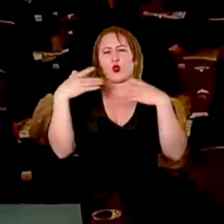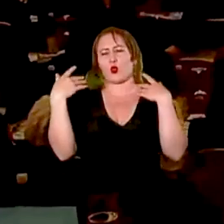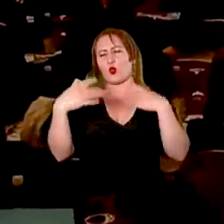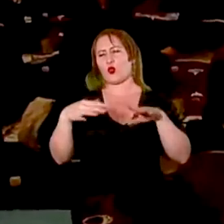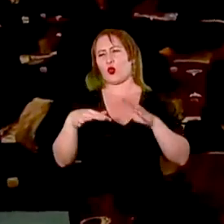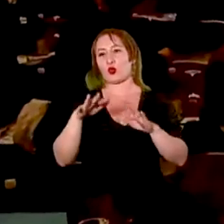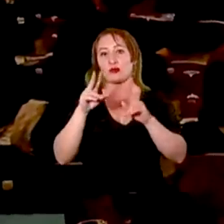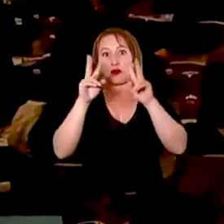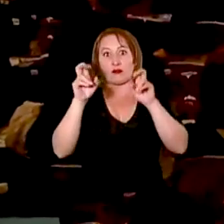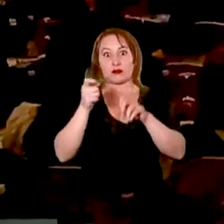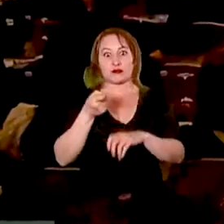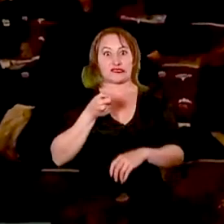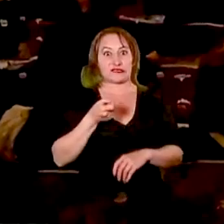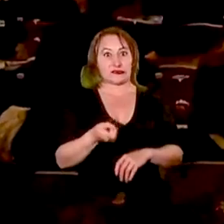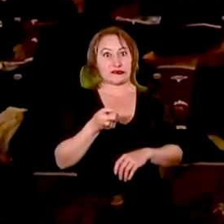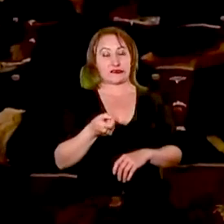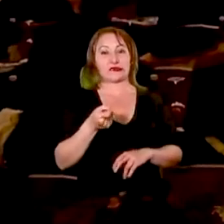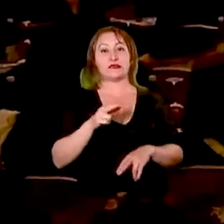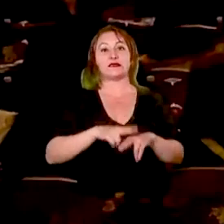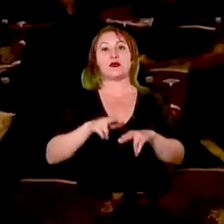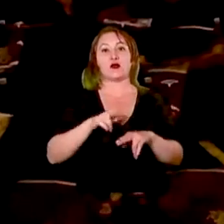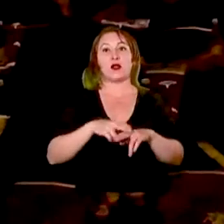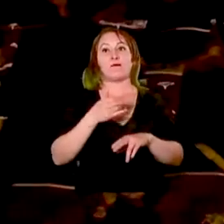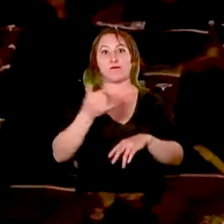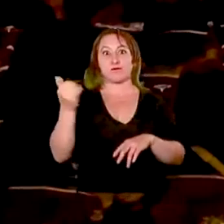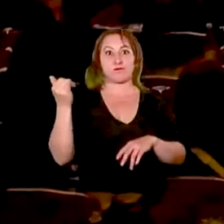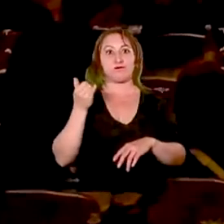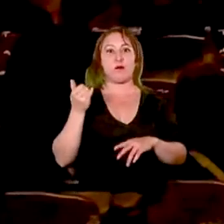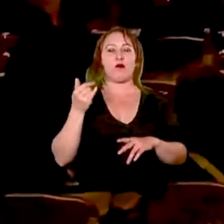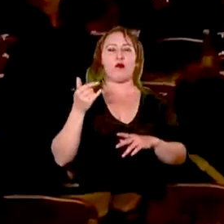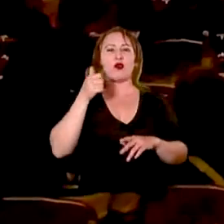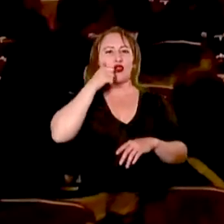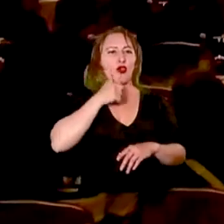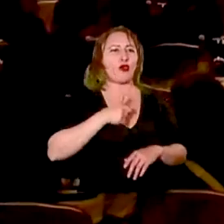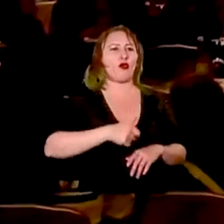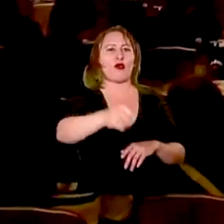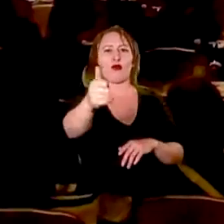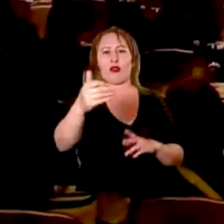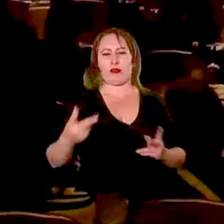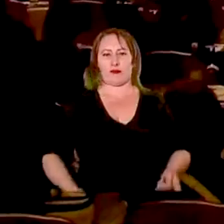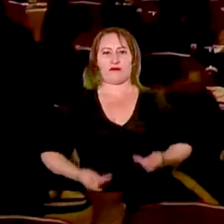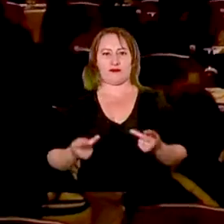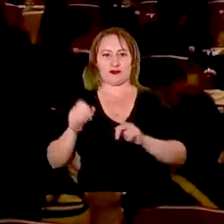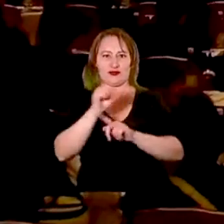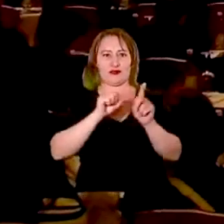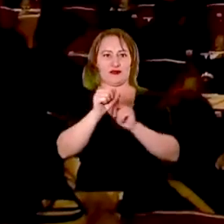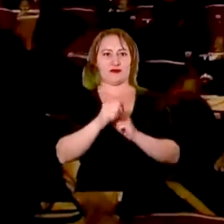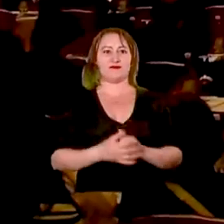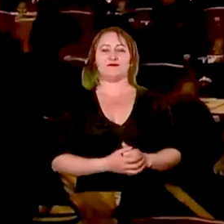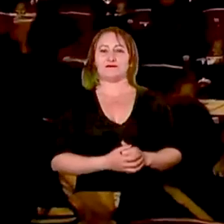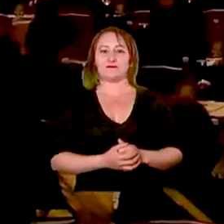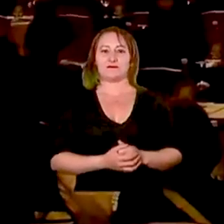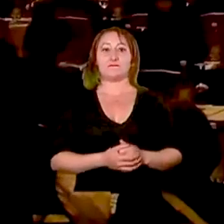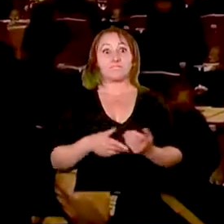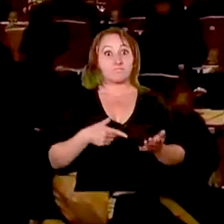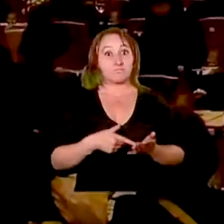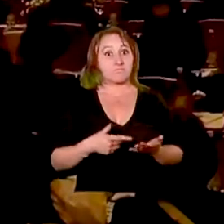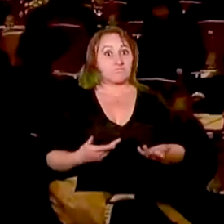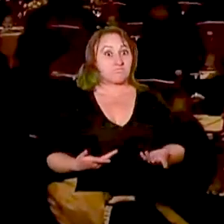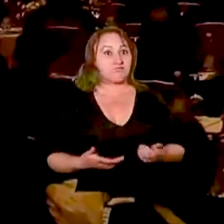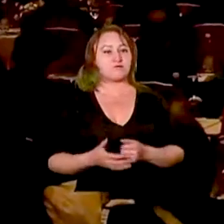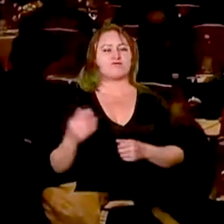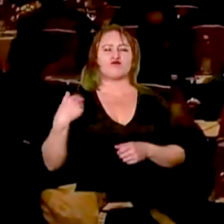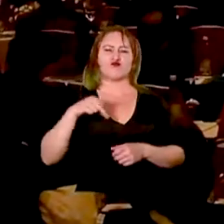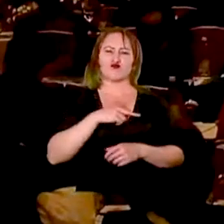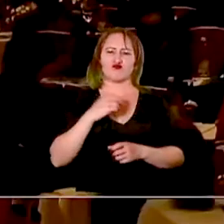temas sensibles y en temas connaturales con el diario vivir de nuestra sociedad. Así, por ejemplo,